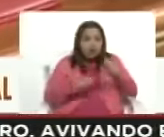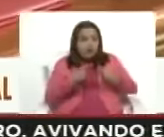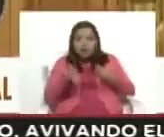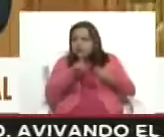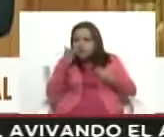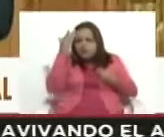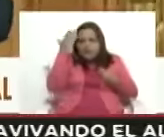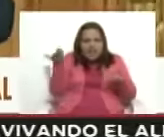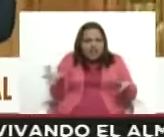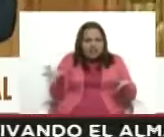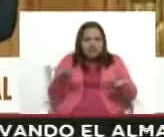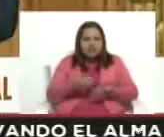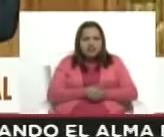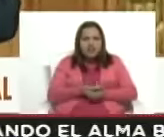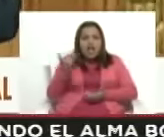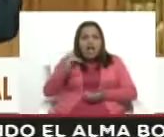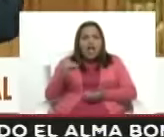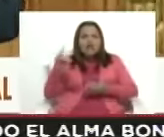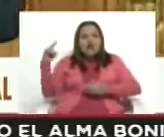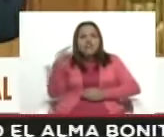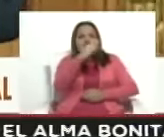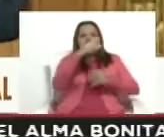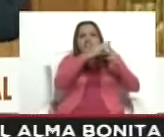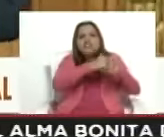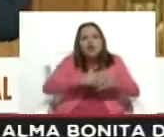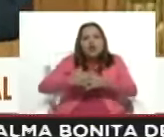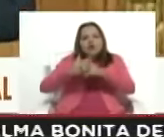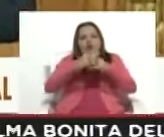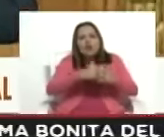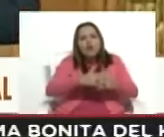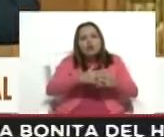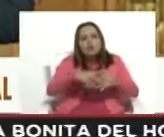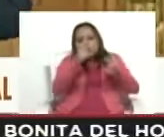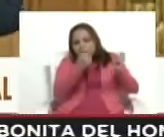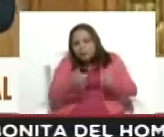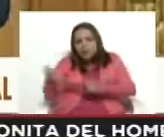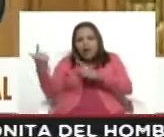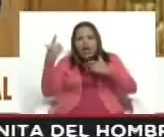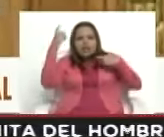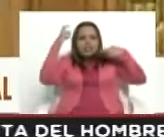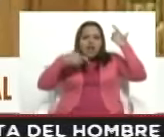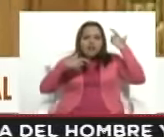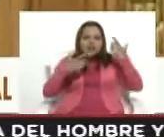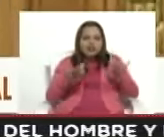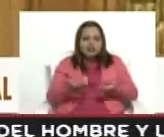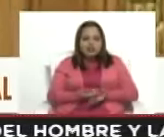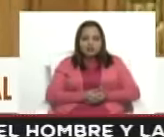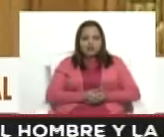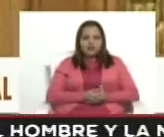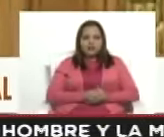sabía que iban a pasar. Un avión norteamericano para llevarse al comandante Chávez.